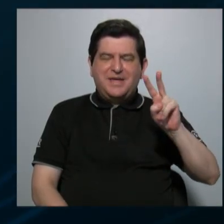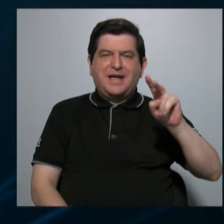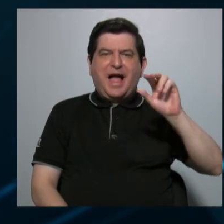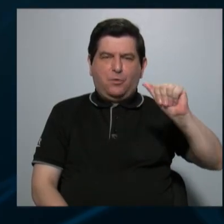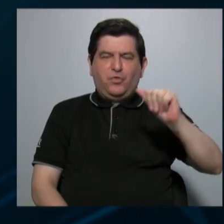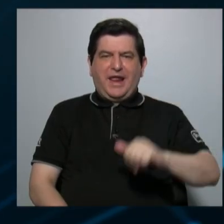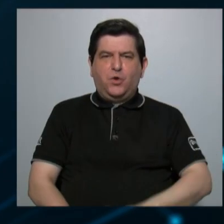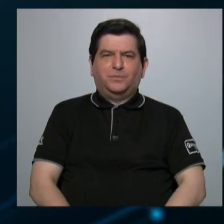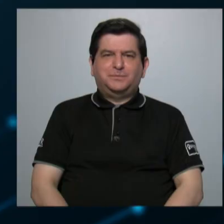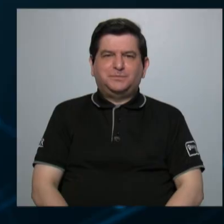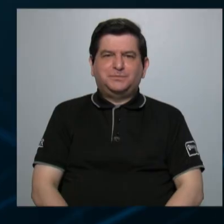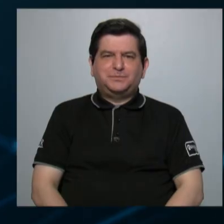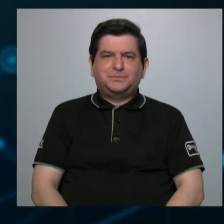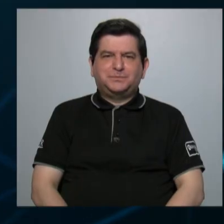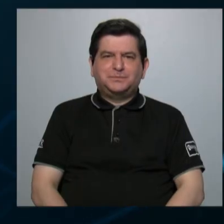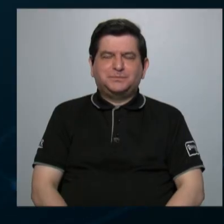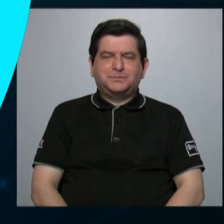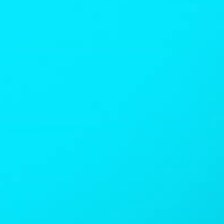Agudelo.